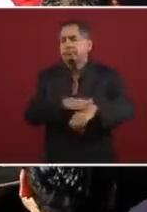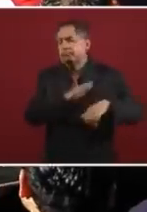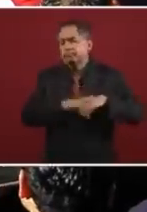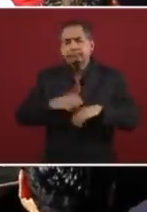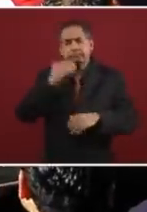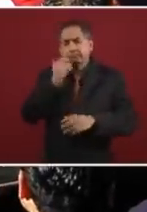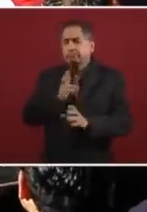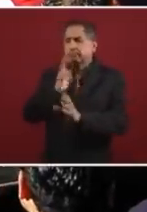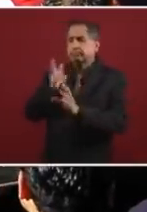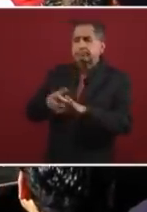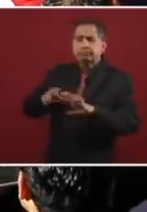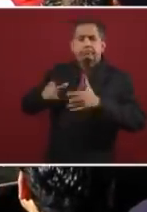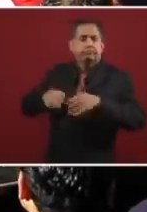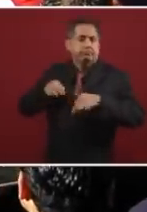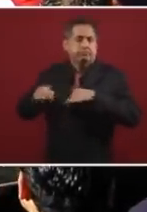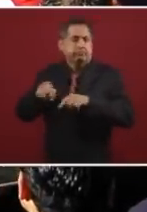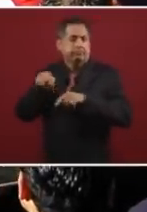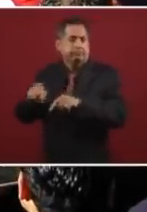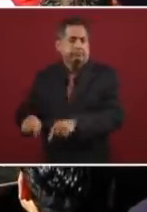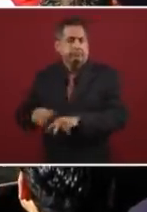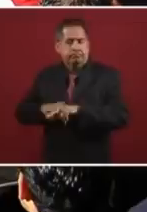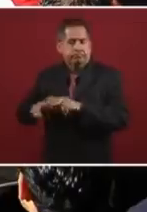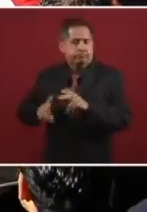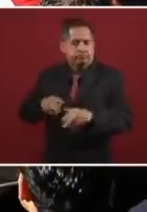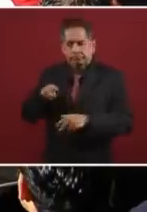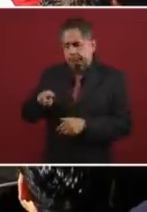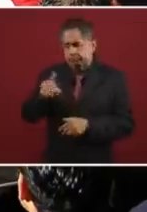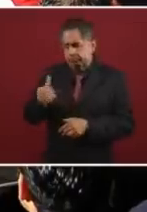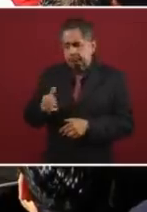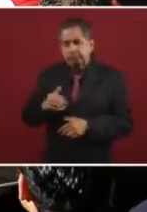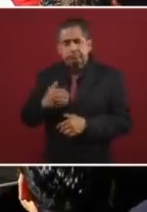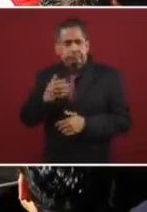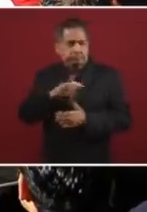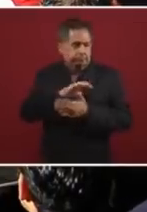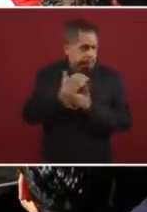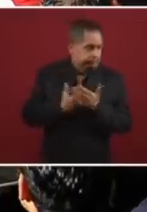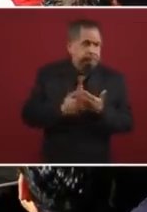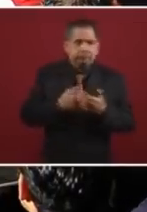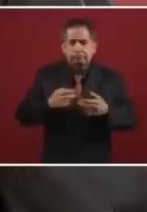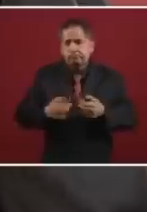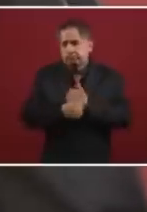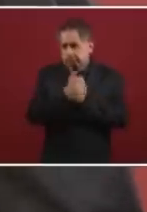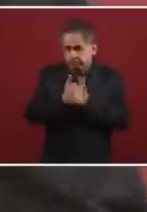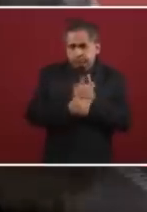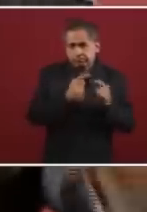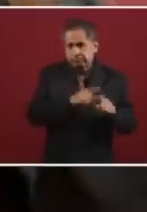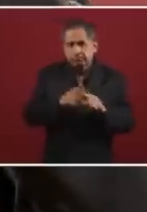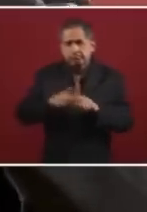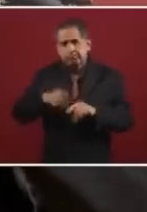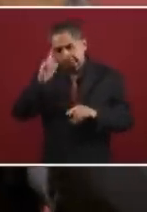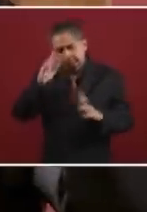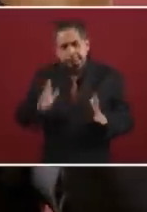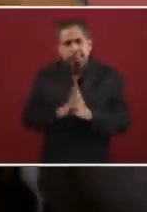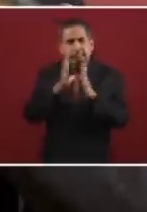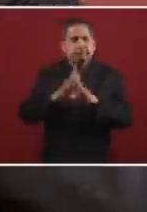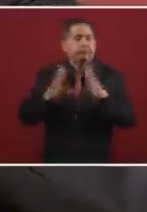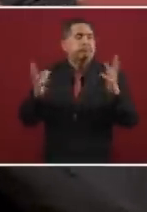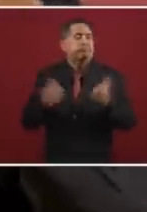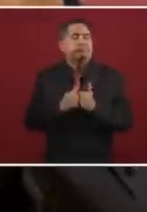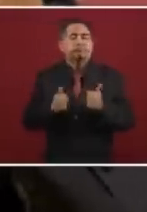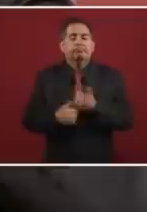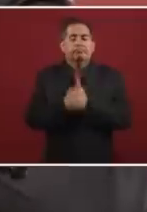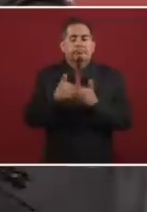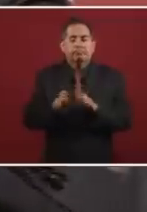las convocatorias hacer las licitaciones para que participen las empresas